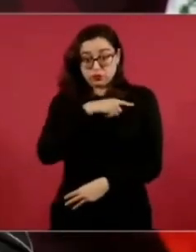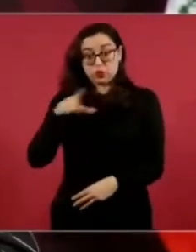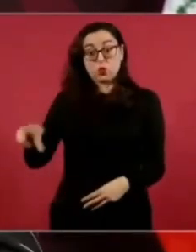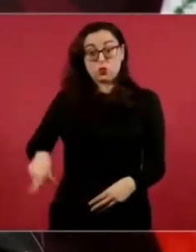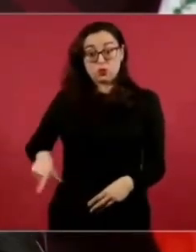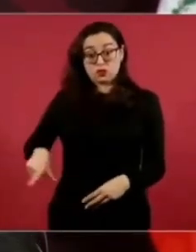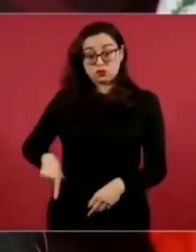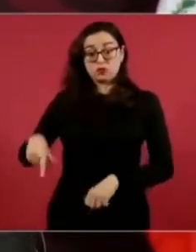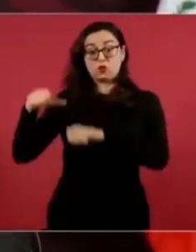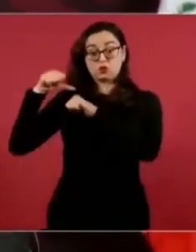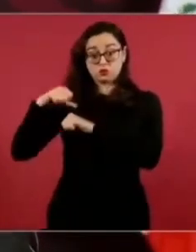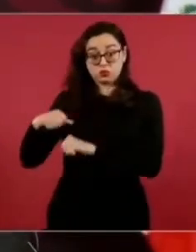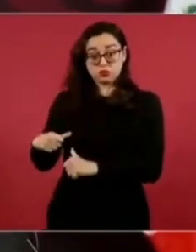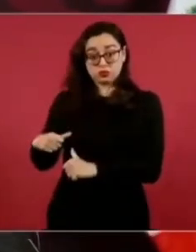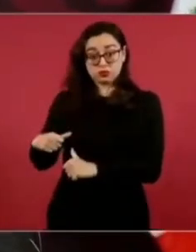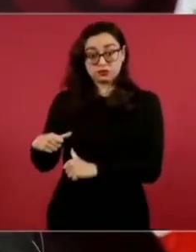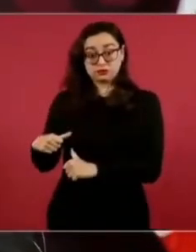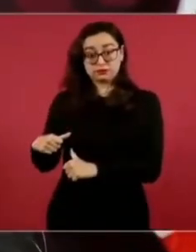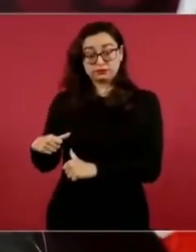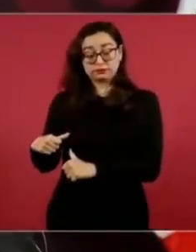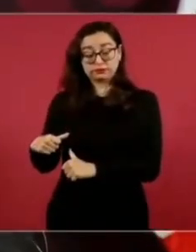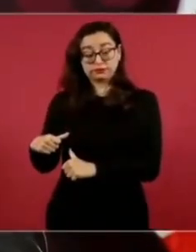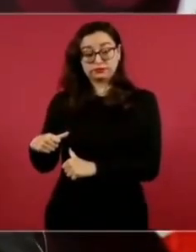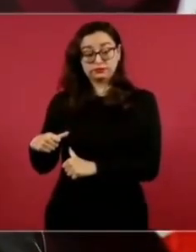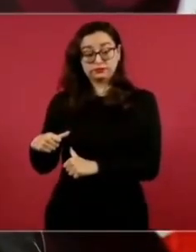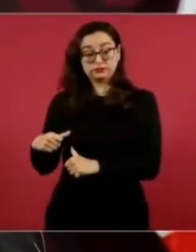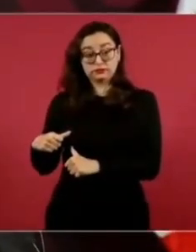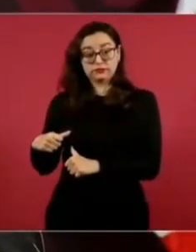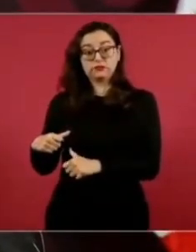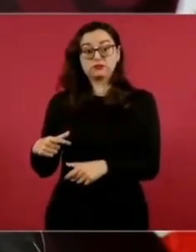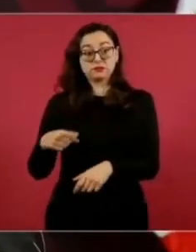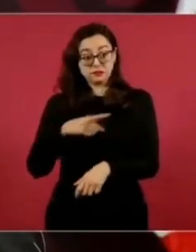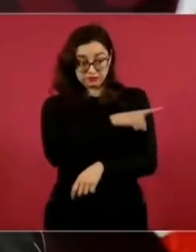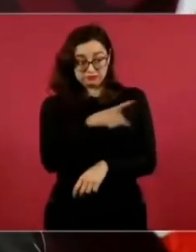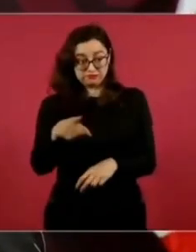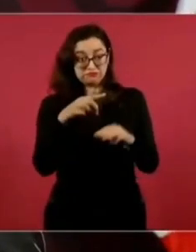autoridades no permitamos la